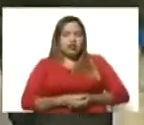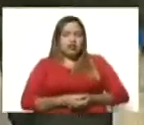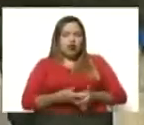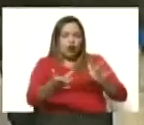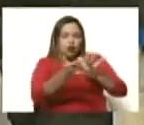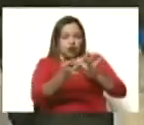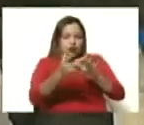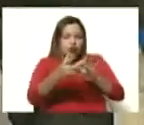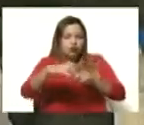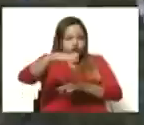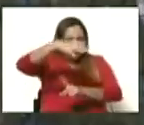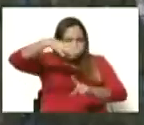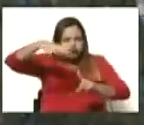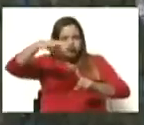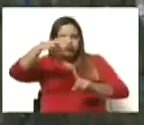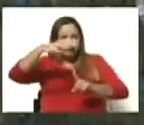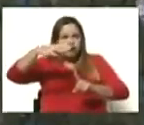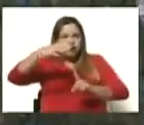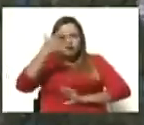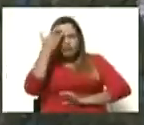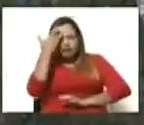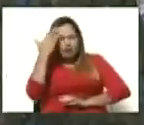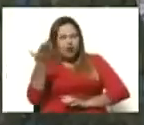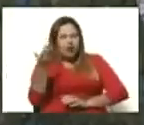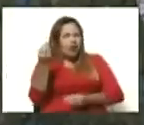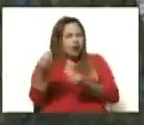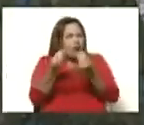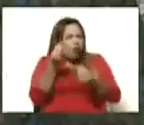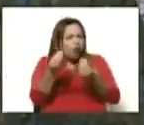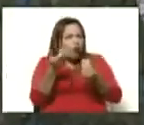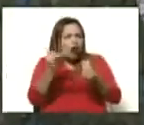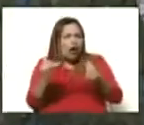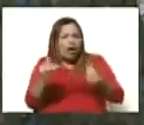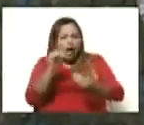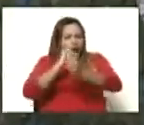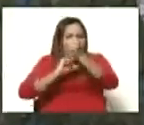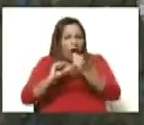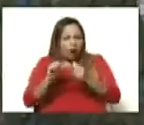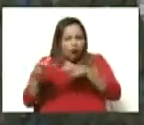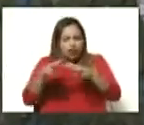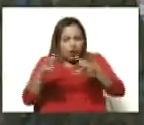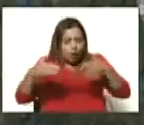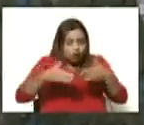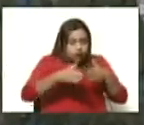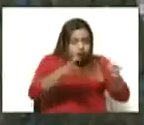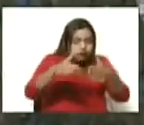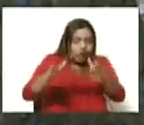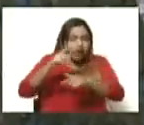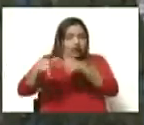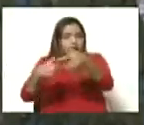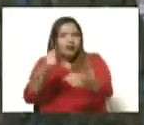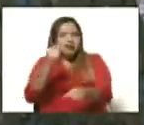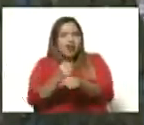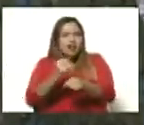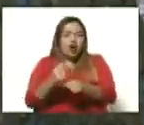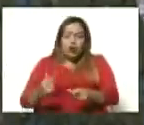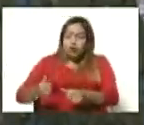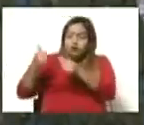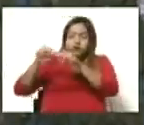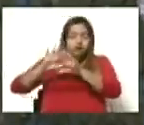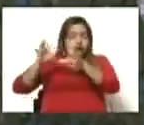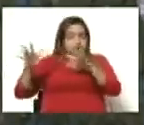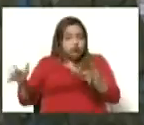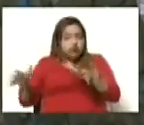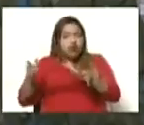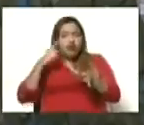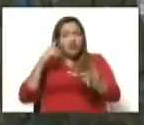con satélite para hacer la sección de cada uno de los cursos del río, porque después va a haber que hacer obras hidráulicas arriba, y lo que hay que ver es la